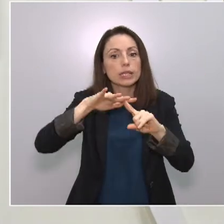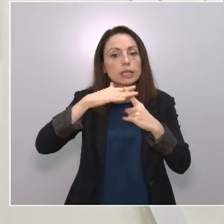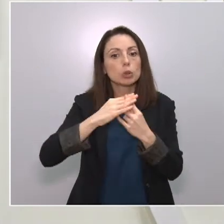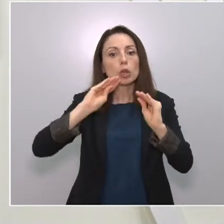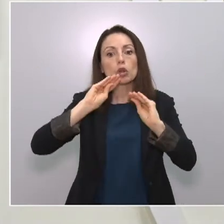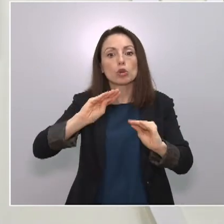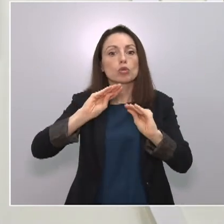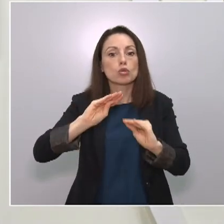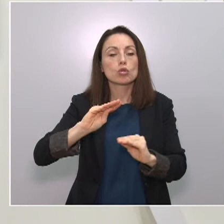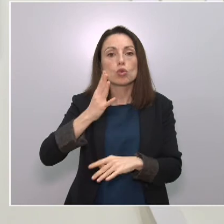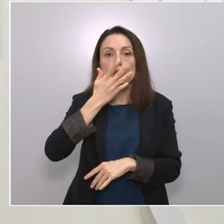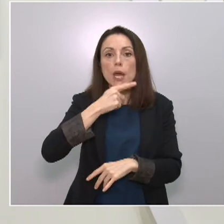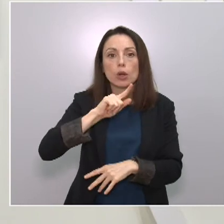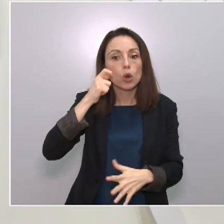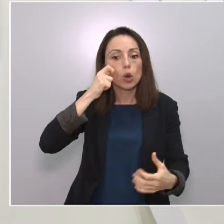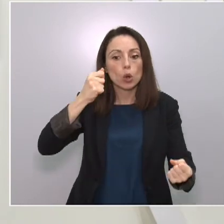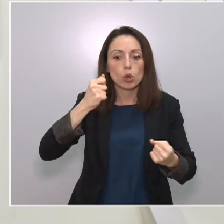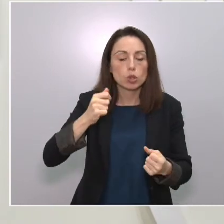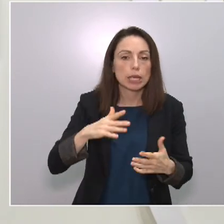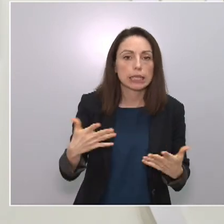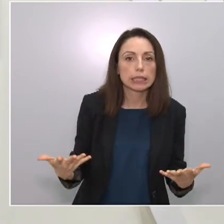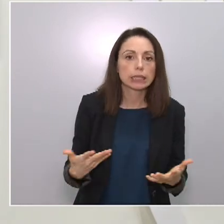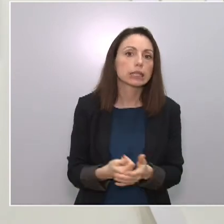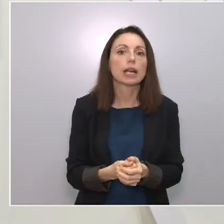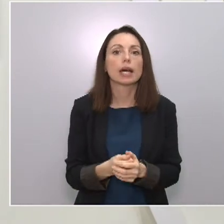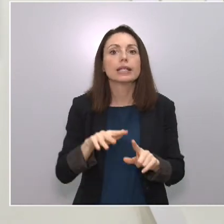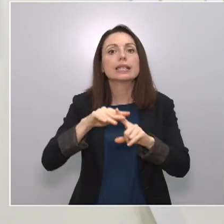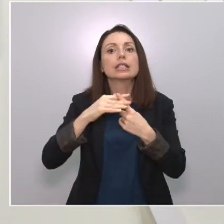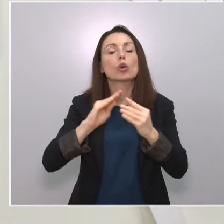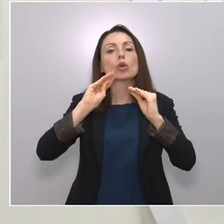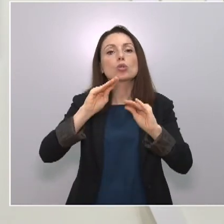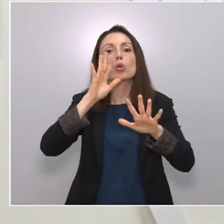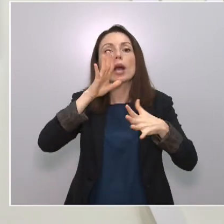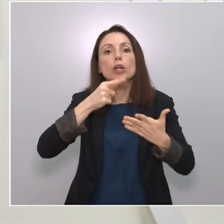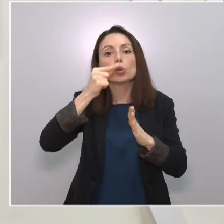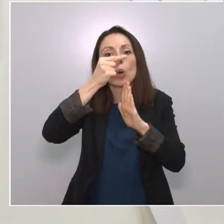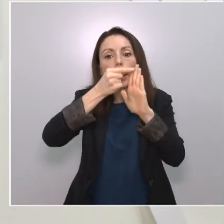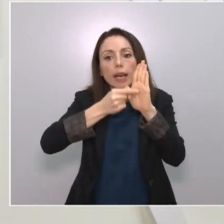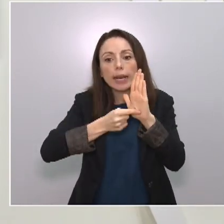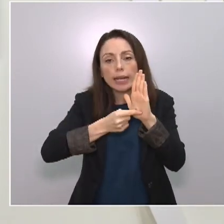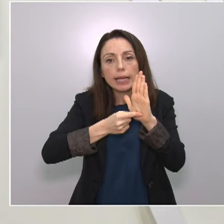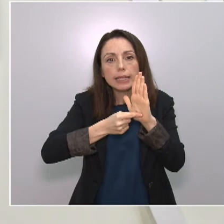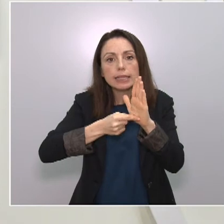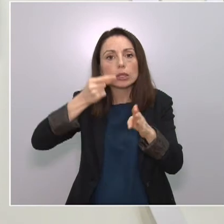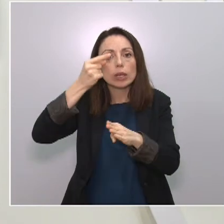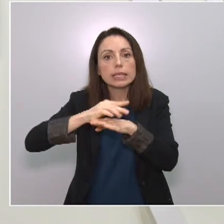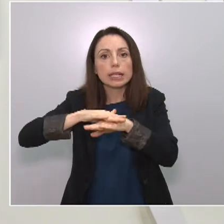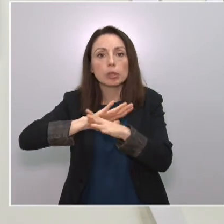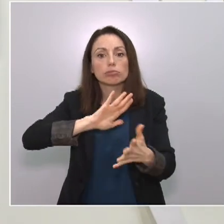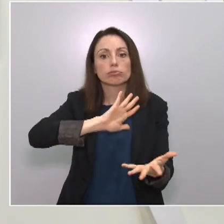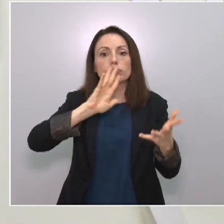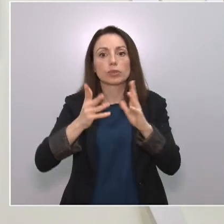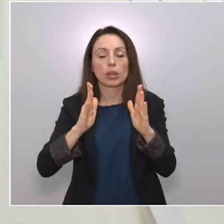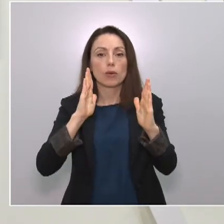circunstancias sanitarias, ni en qué condiciones están los requisitos que exige el Ministerio para pasar de fase